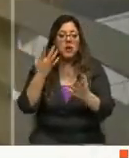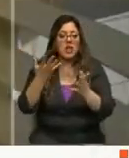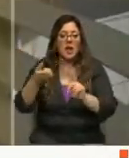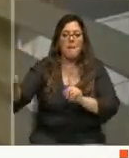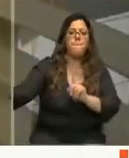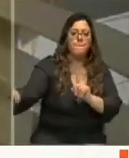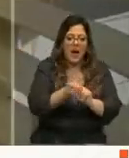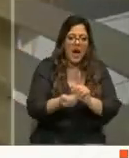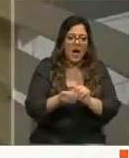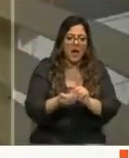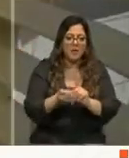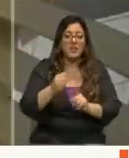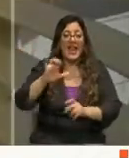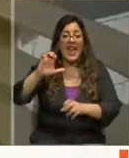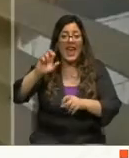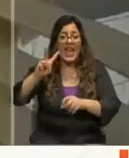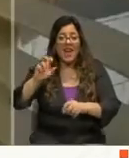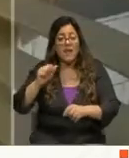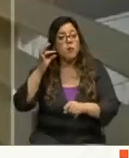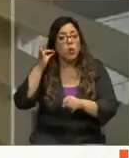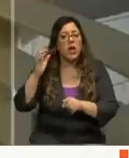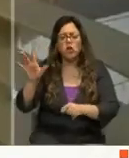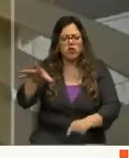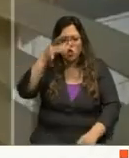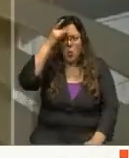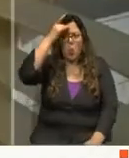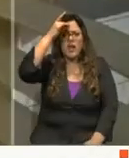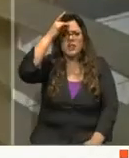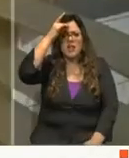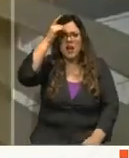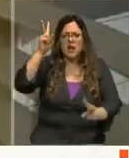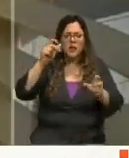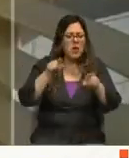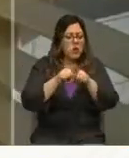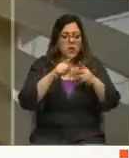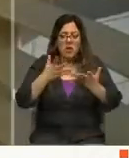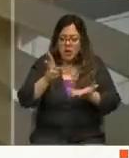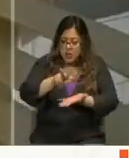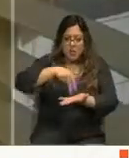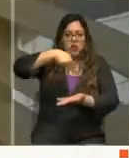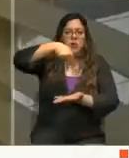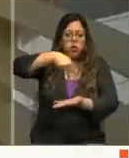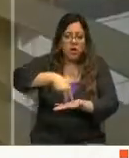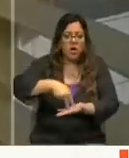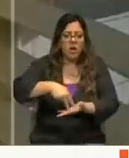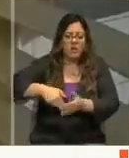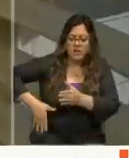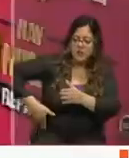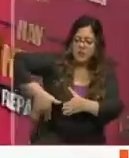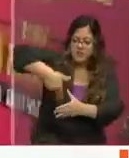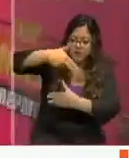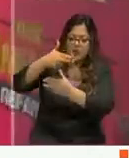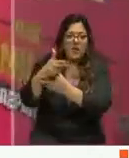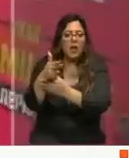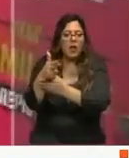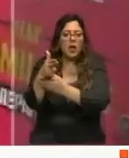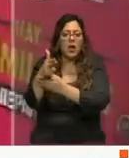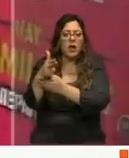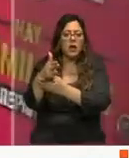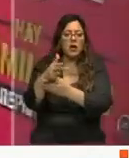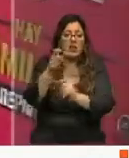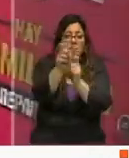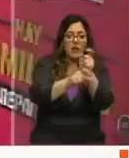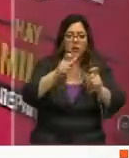apuñaló Eva al principio no se dio cuenta la adrenalina la mantuvo en pie sacó una pistola a fogueo e hizo huir a